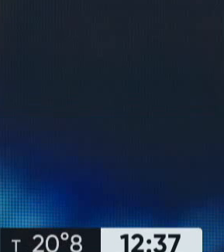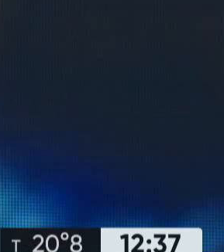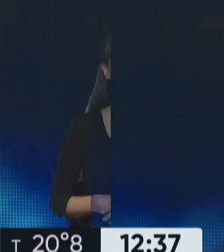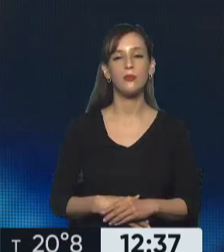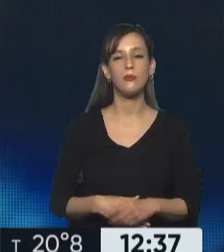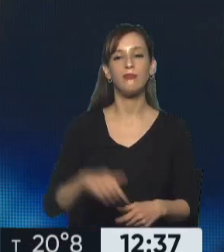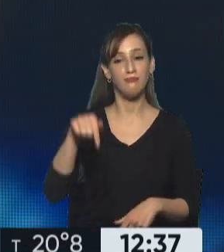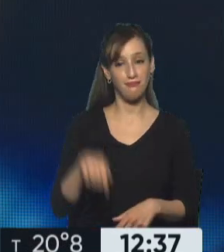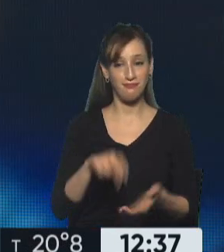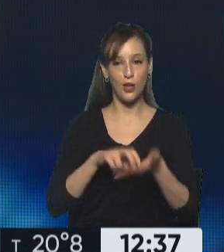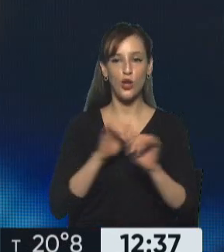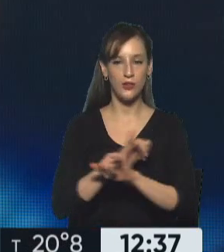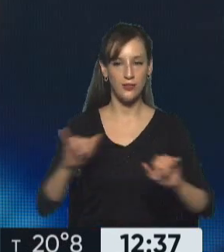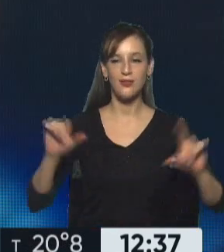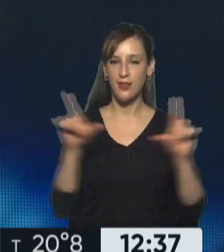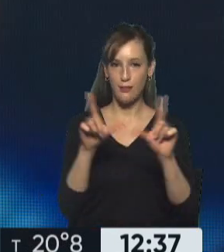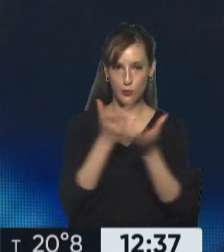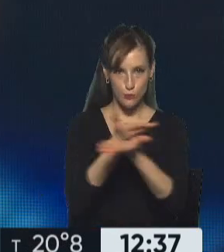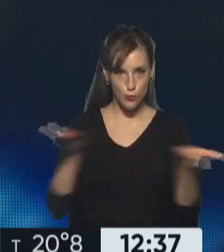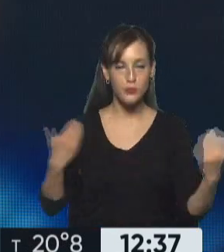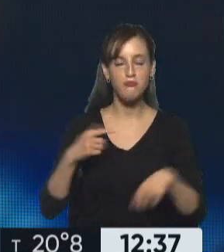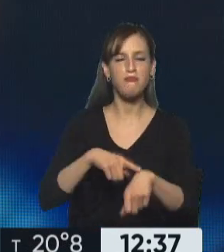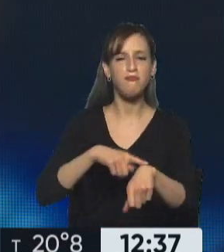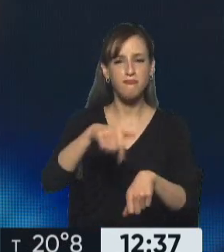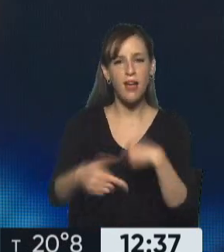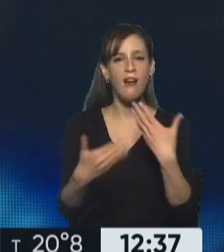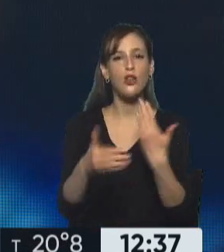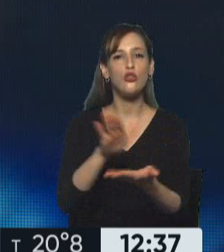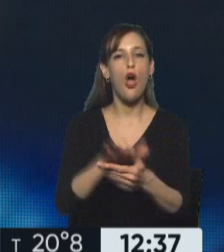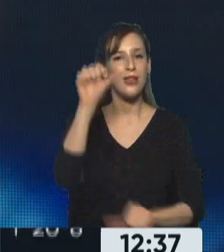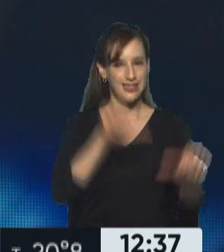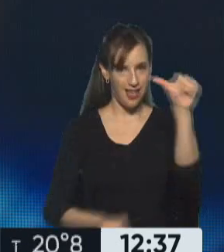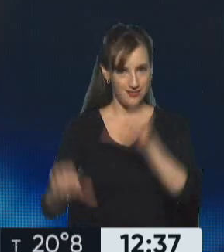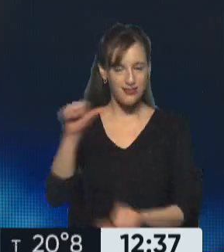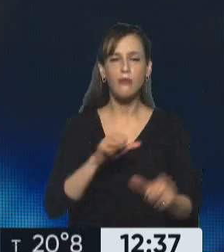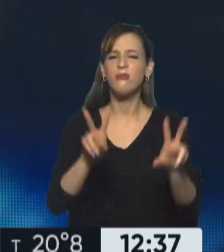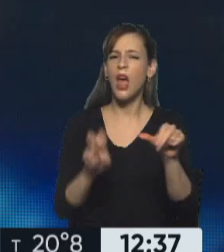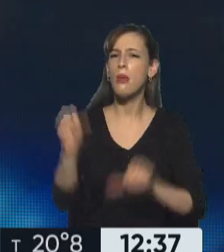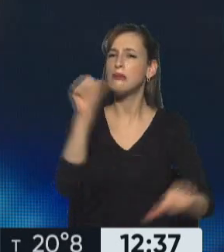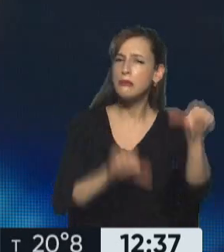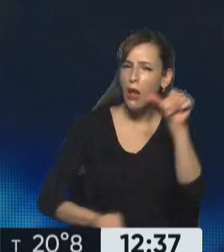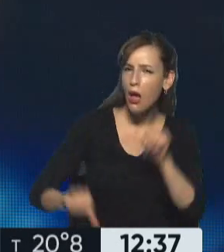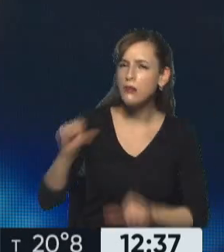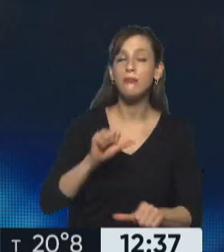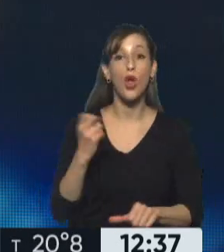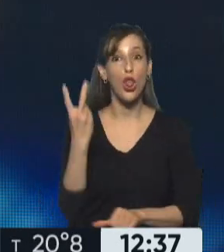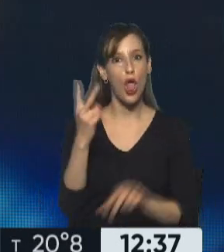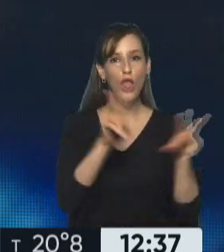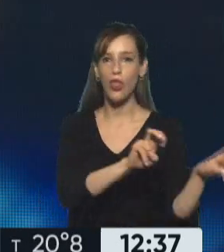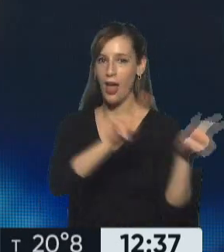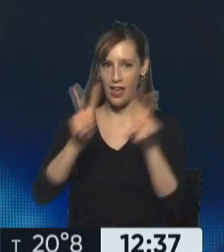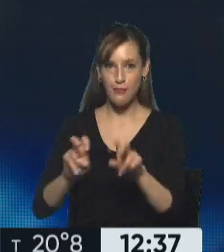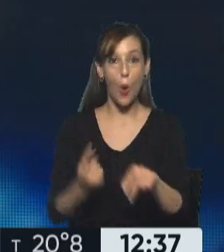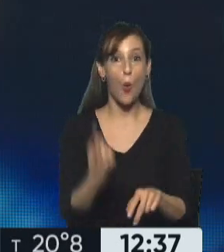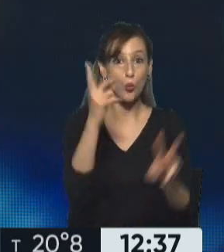tienen lo que hicieron la televisión pública llegó el momento de hablar de ciencia y si hablamos de ciencia hoy hay dos temas uno por un lado está